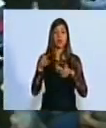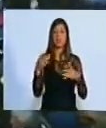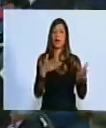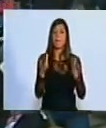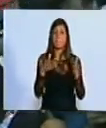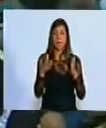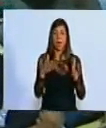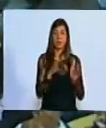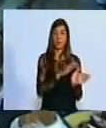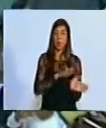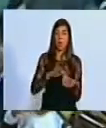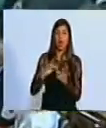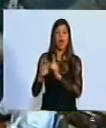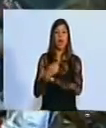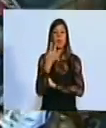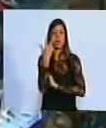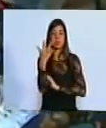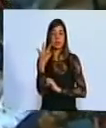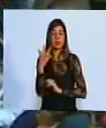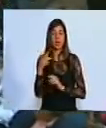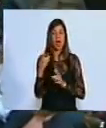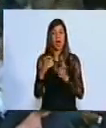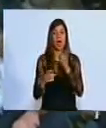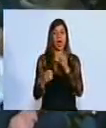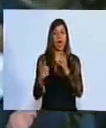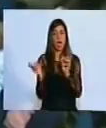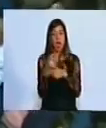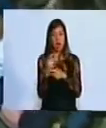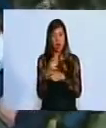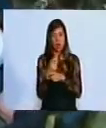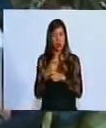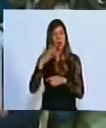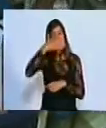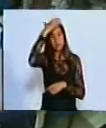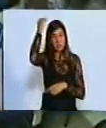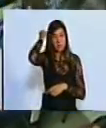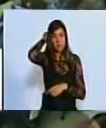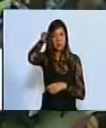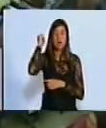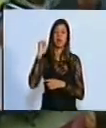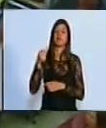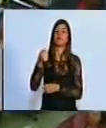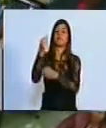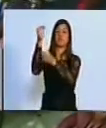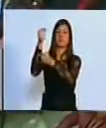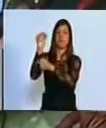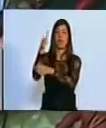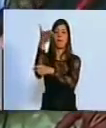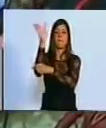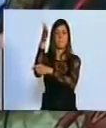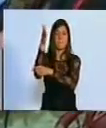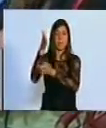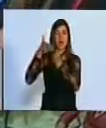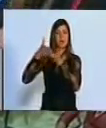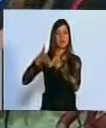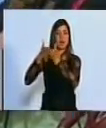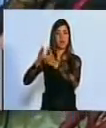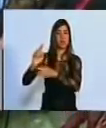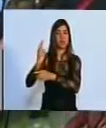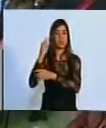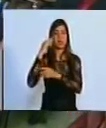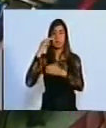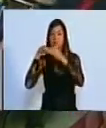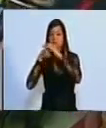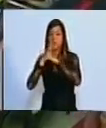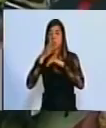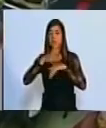al 3 de agosto, reivindicando el día en que Francisco Miranda trajo la bandera madre a las costas venezolanas en su expedición